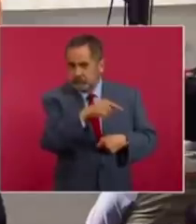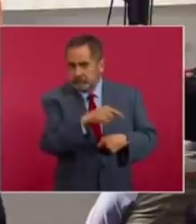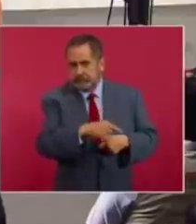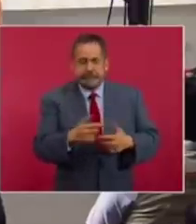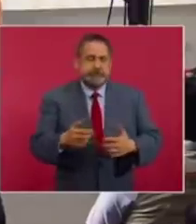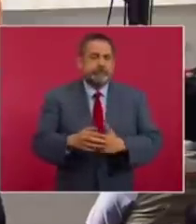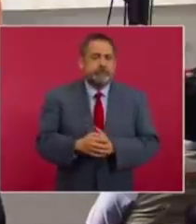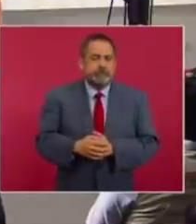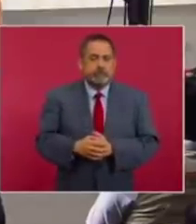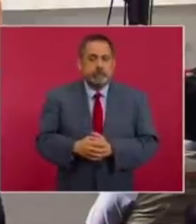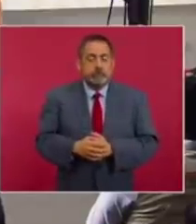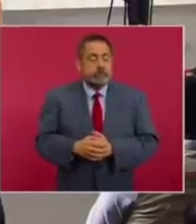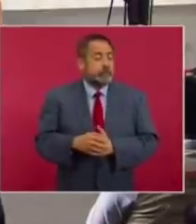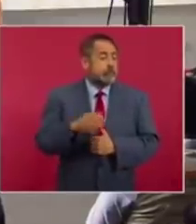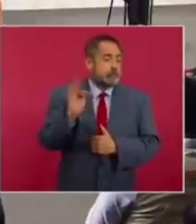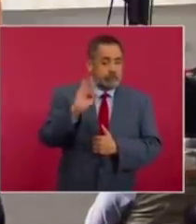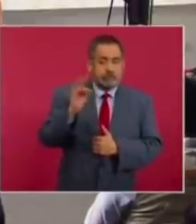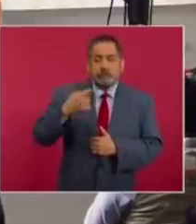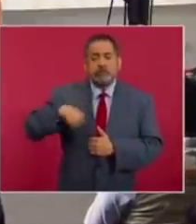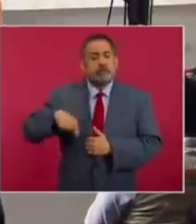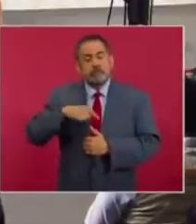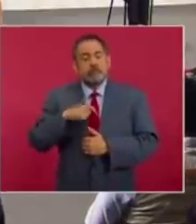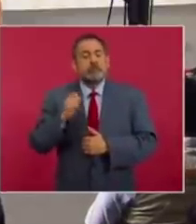Entonces, si nosotros estamos